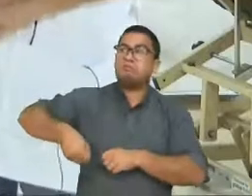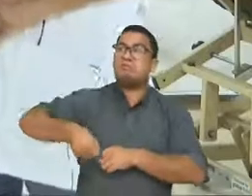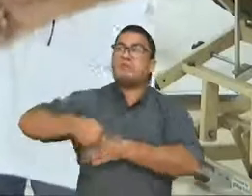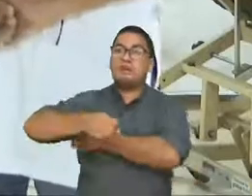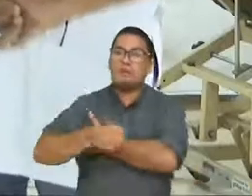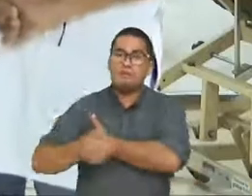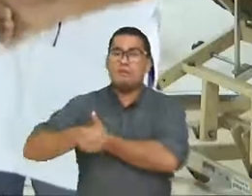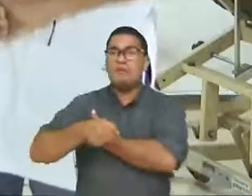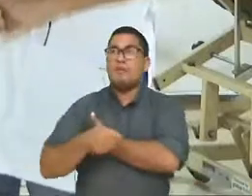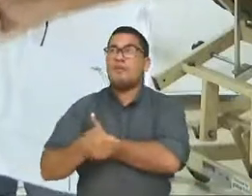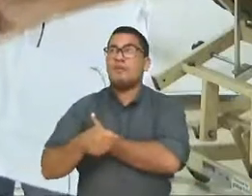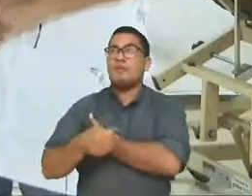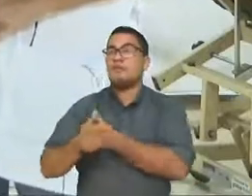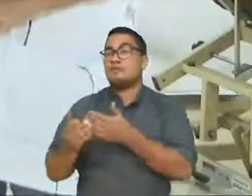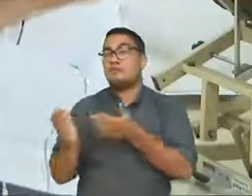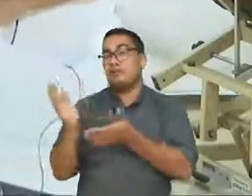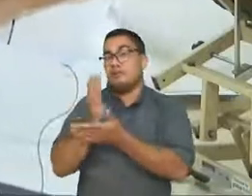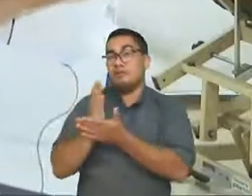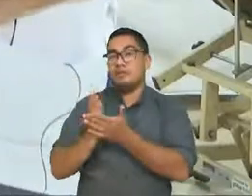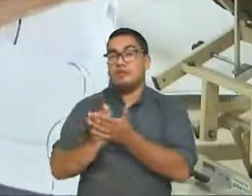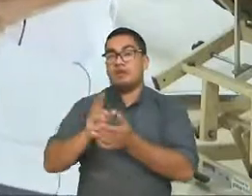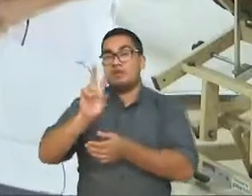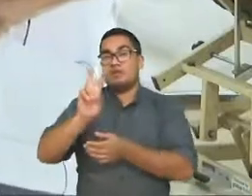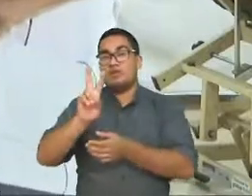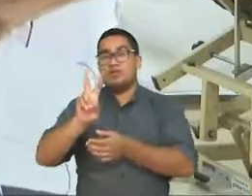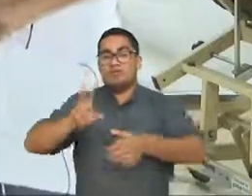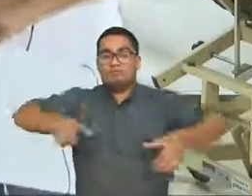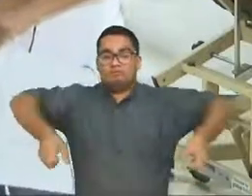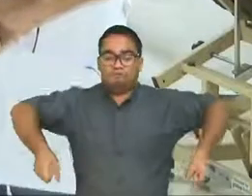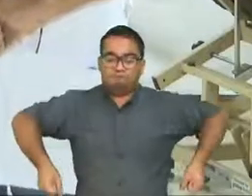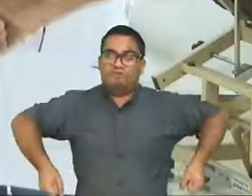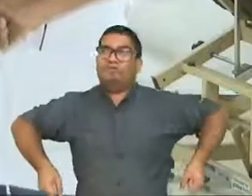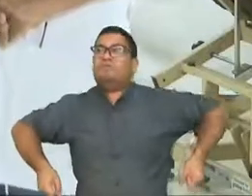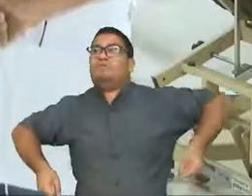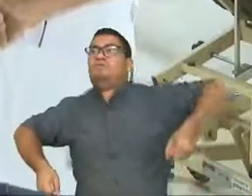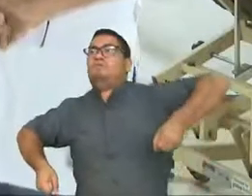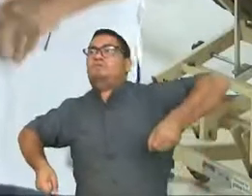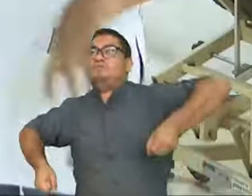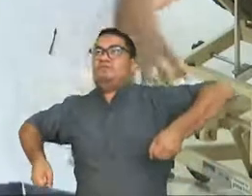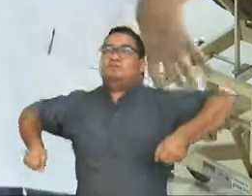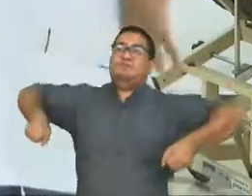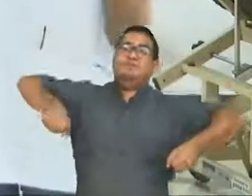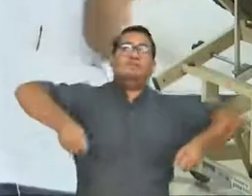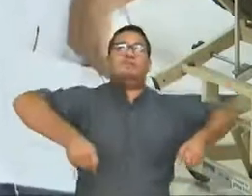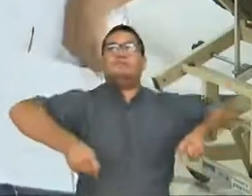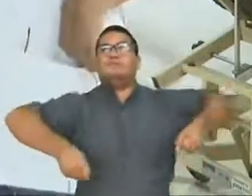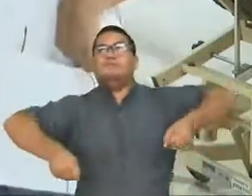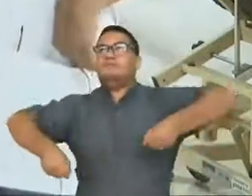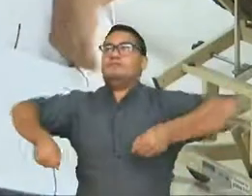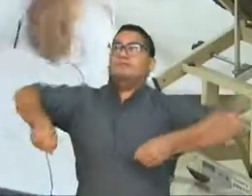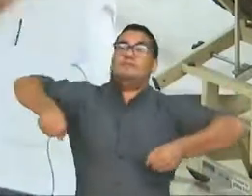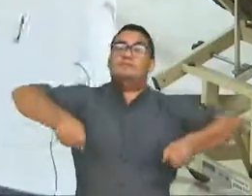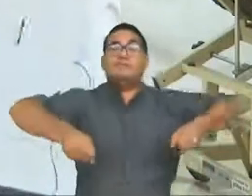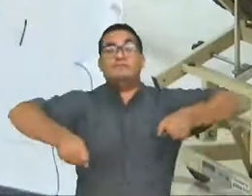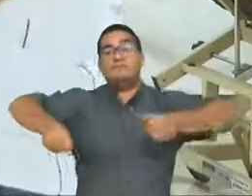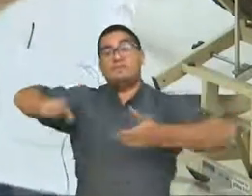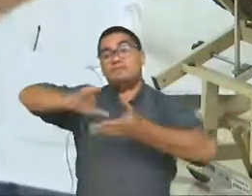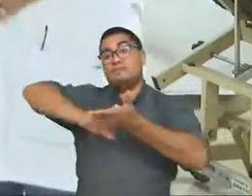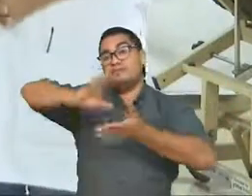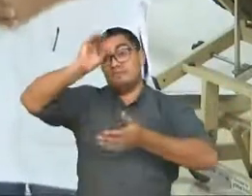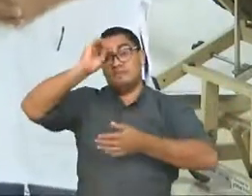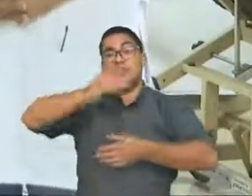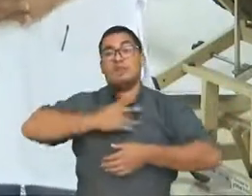hay algunos que usan dos bastones cuando quedan con un problema de una órtesis larga. Tienen que